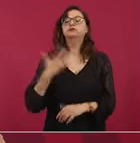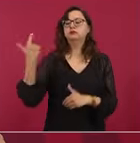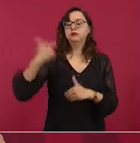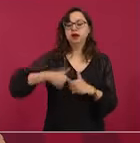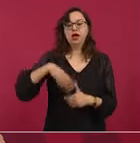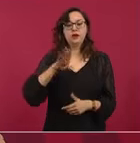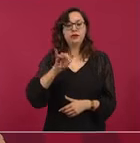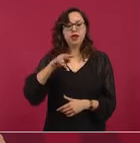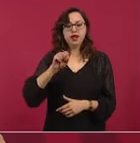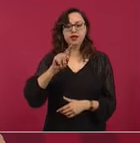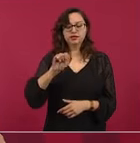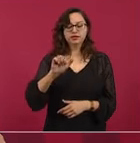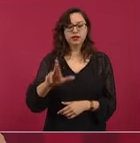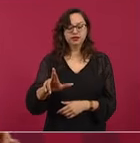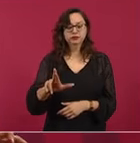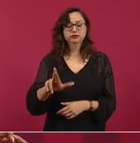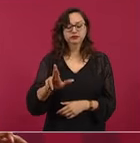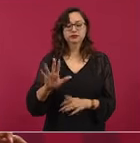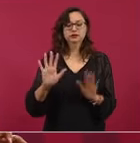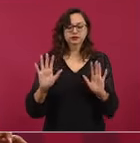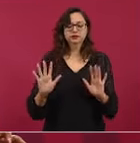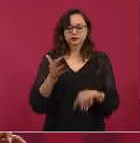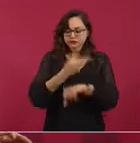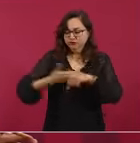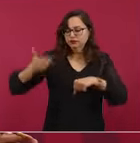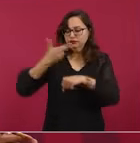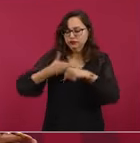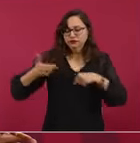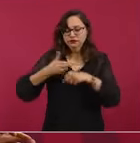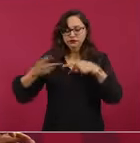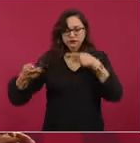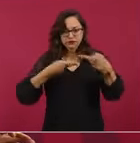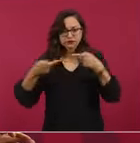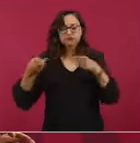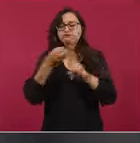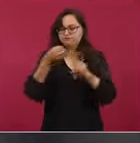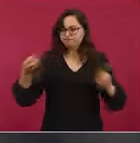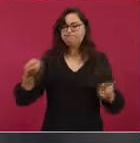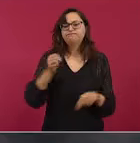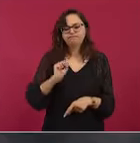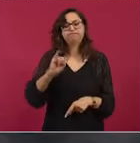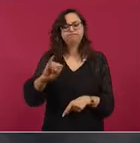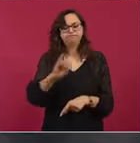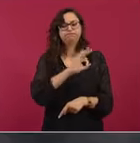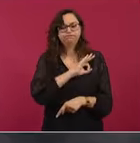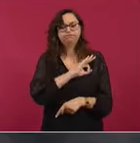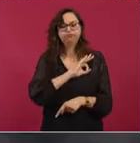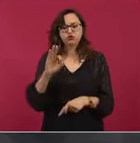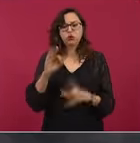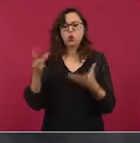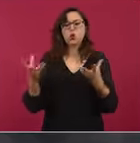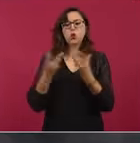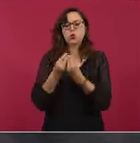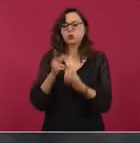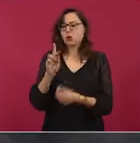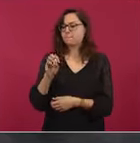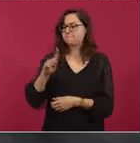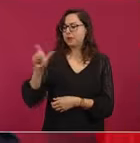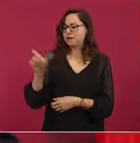gasolinerías, y hay forma de que con Pemex se pueda llegar